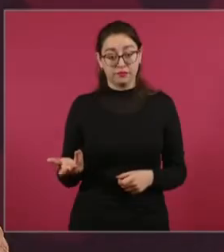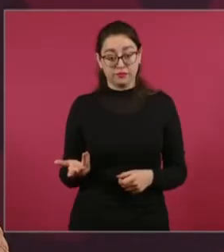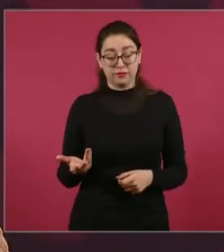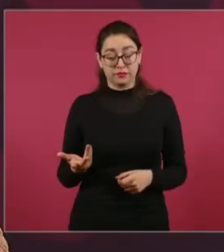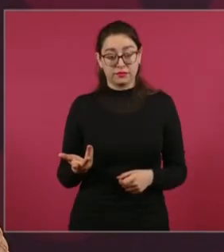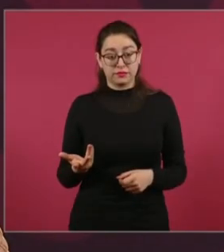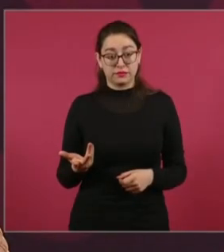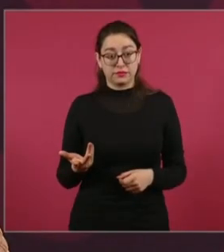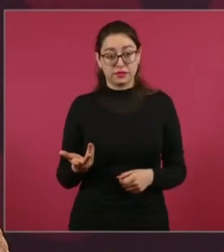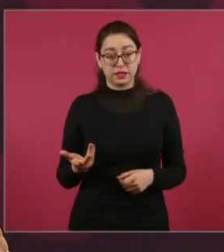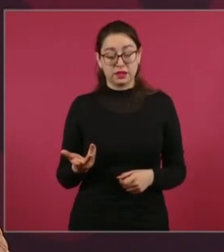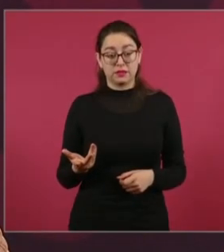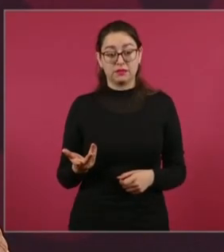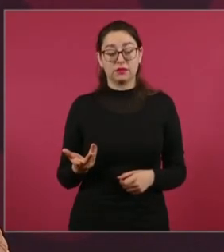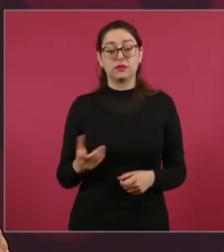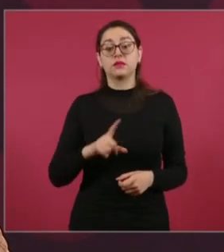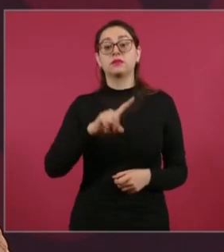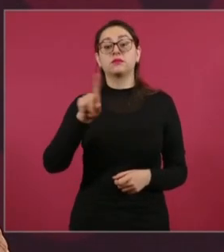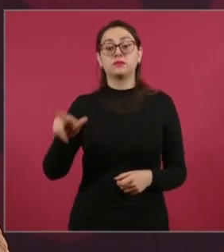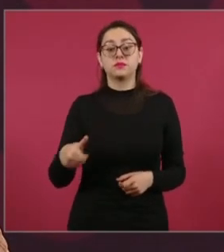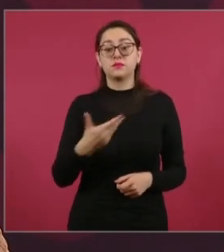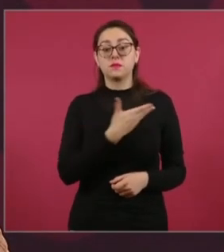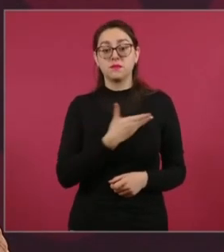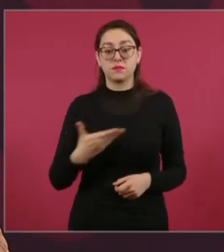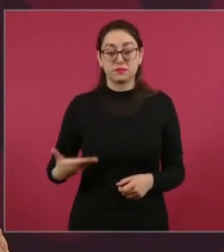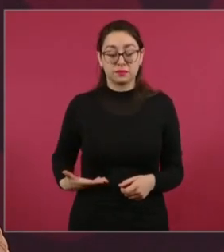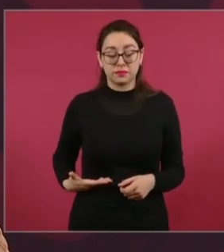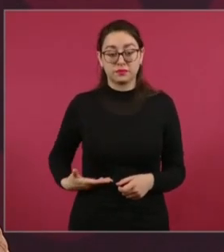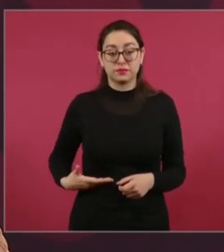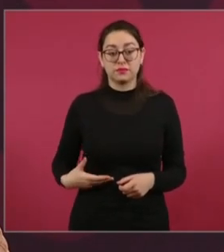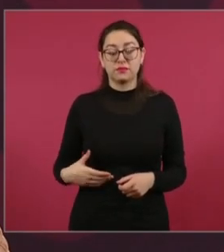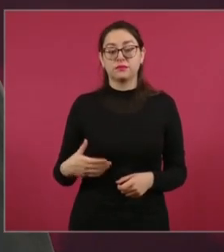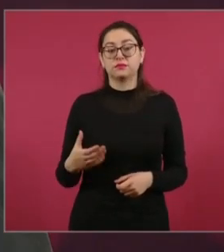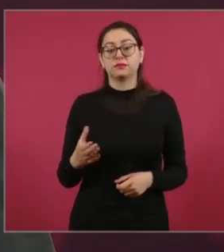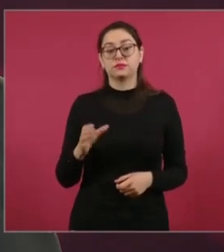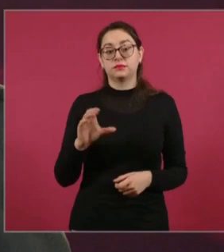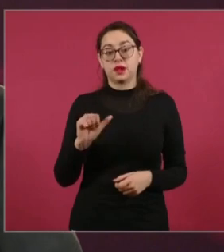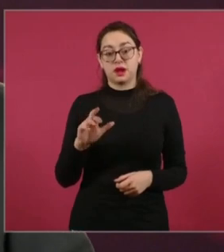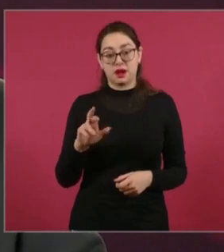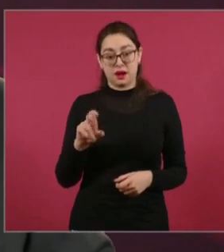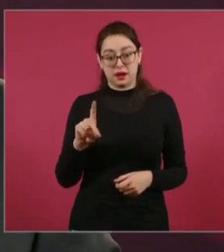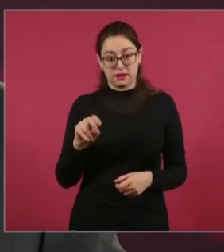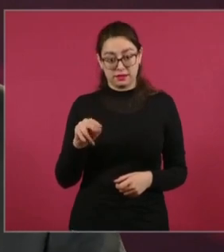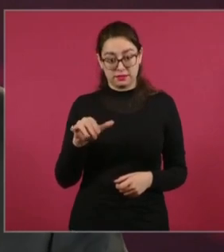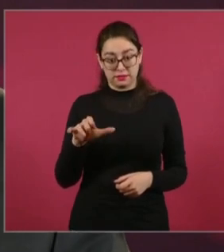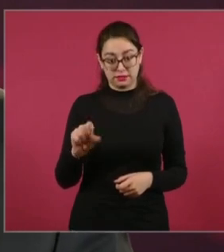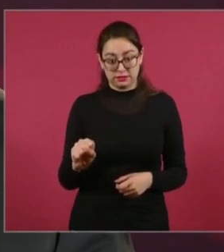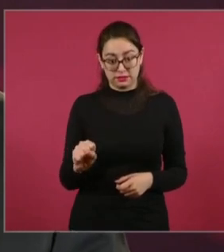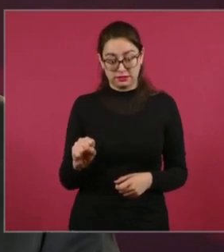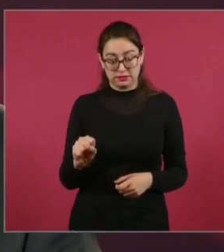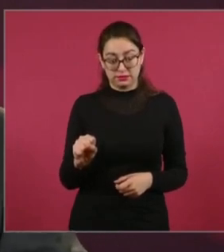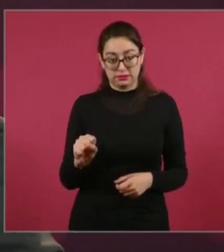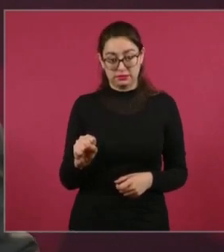llega el presidente Cárdenas y se tiene que ir al exilio,